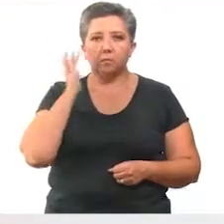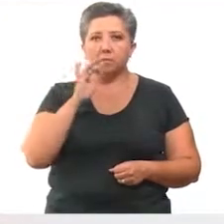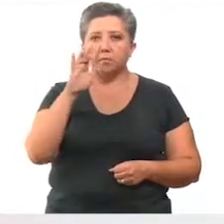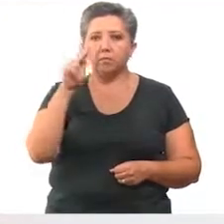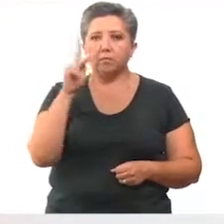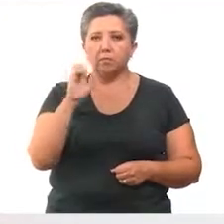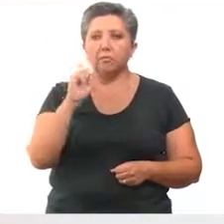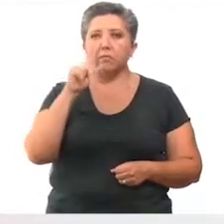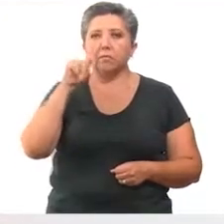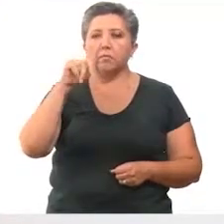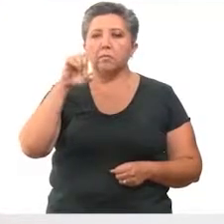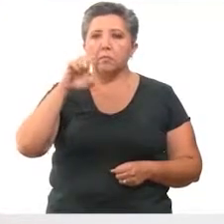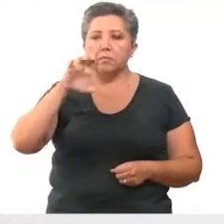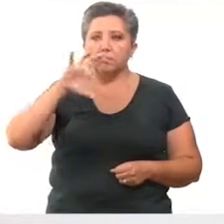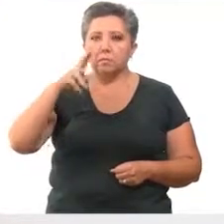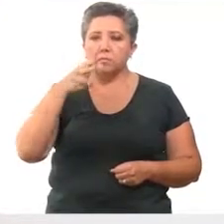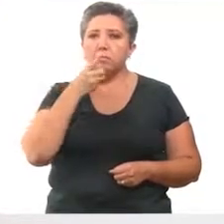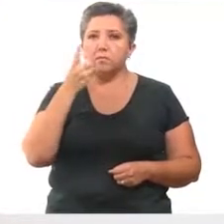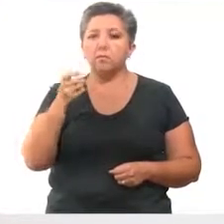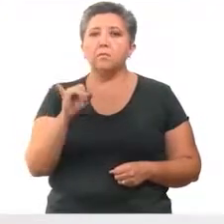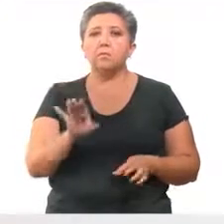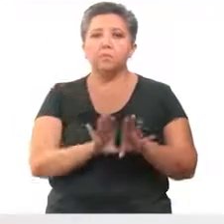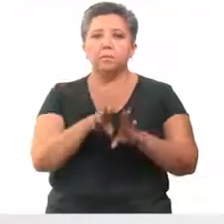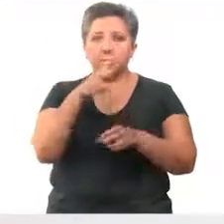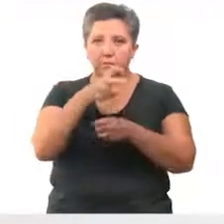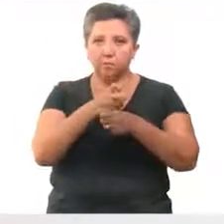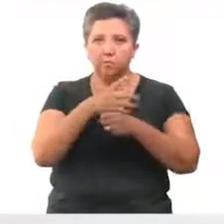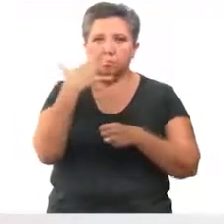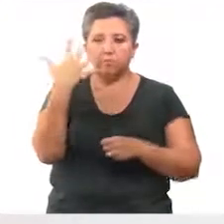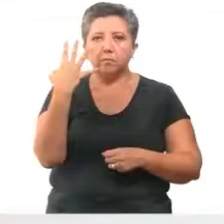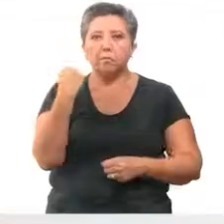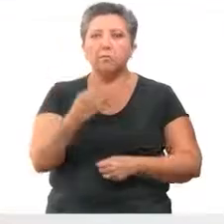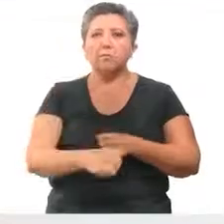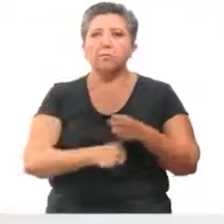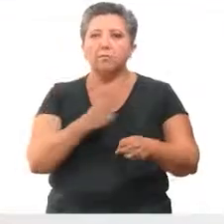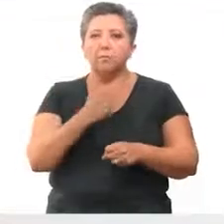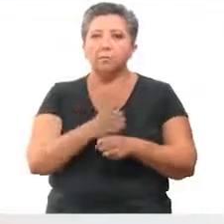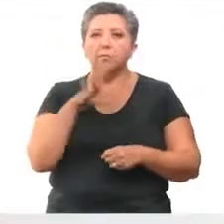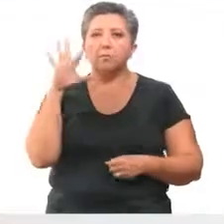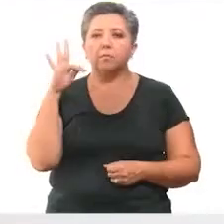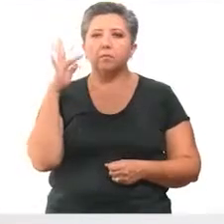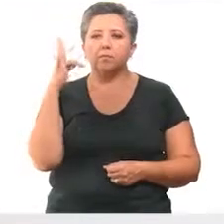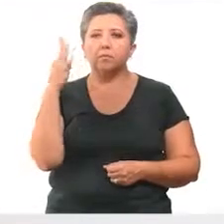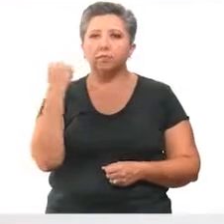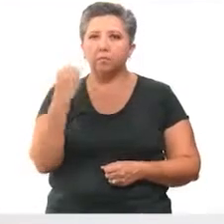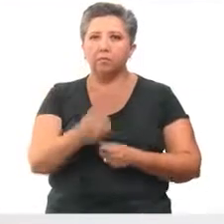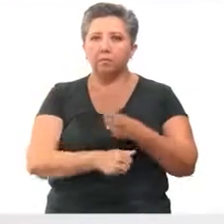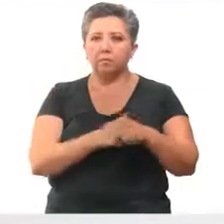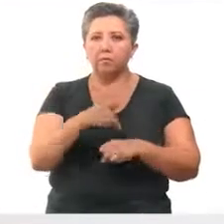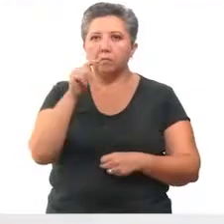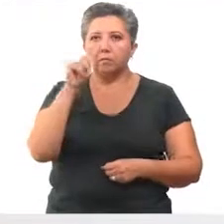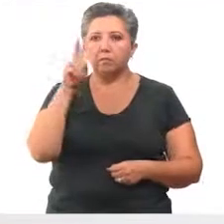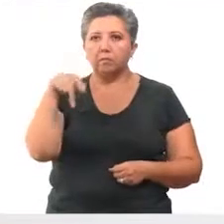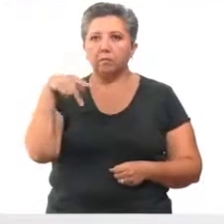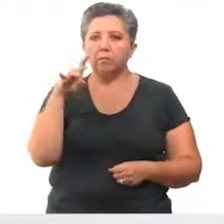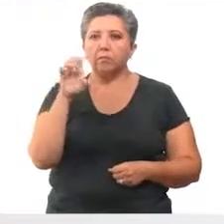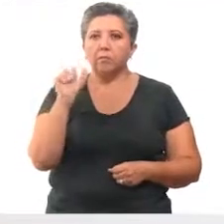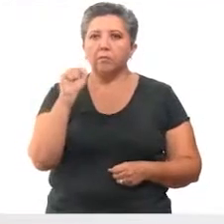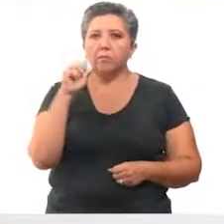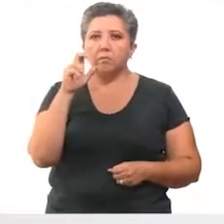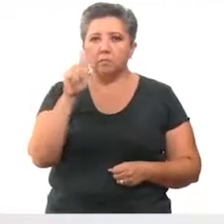Felipe, Telchac Puerto y Acanqué, así como segunda dosis de 50 a 59 y 40 a 49 años en Tucás y